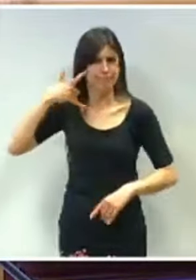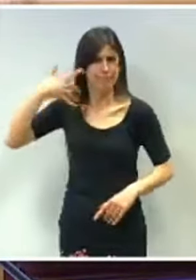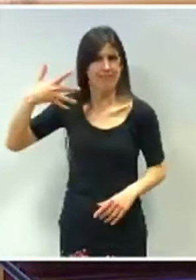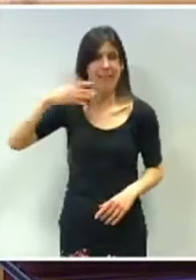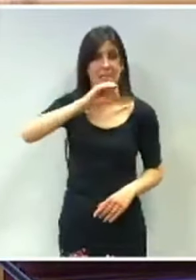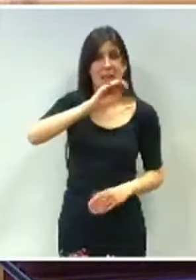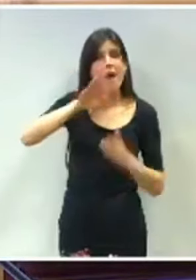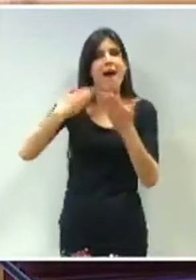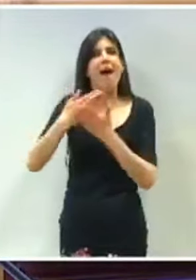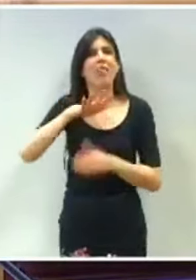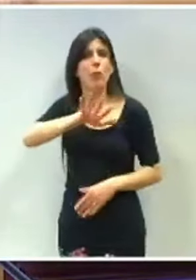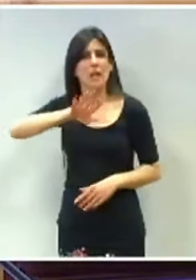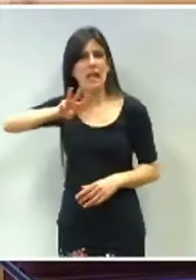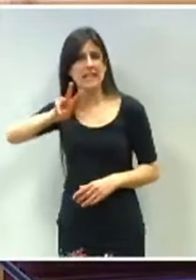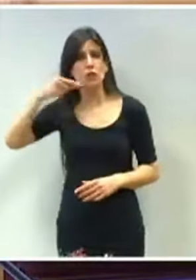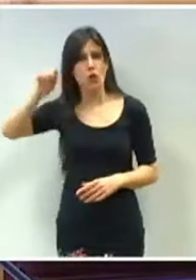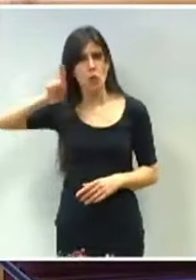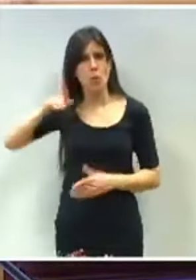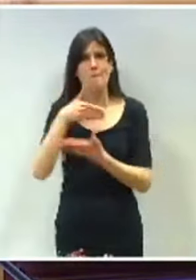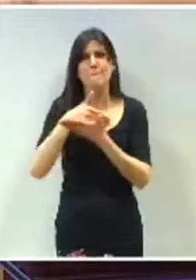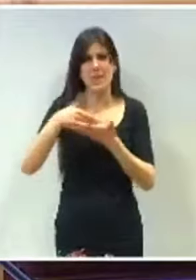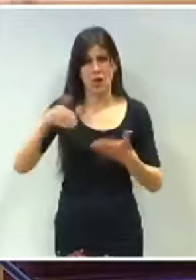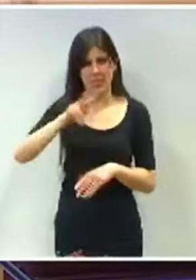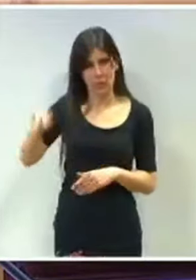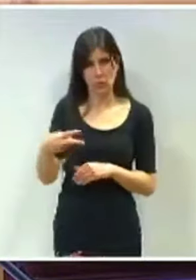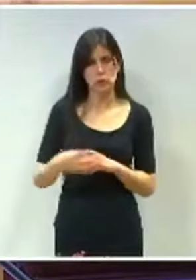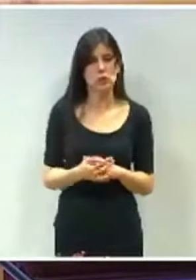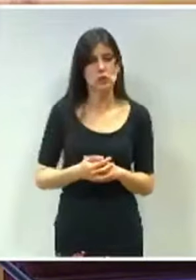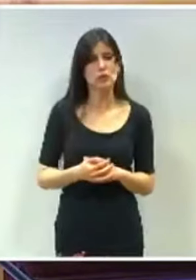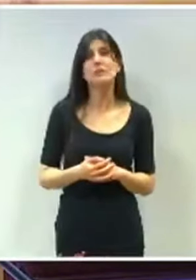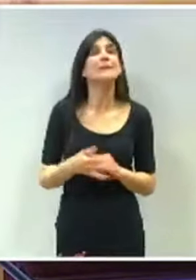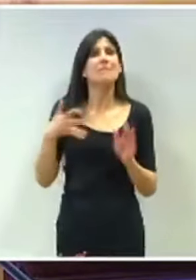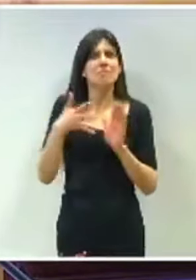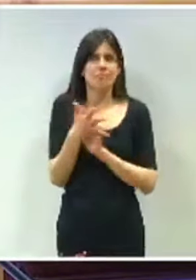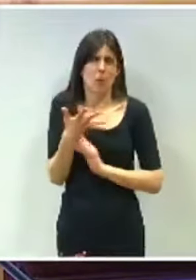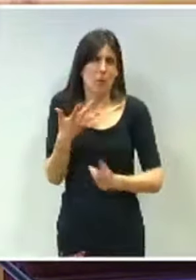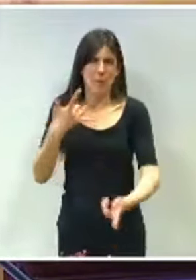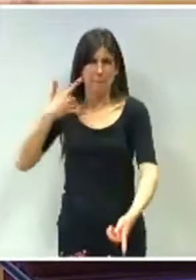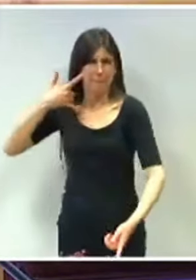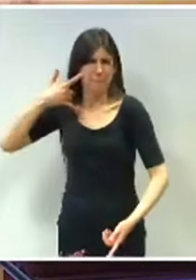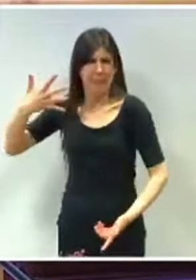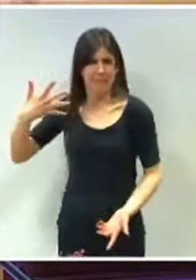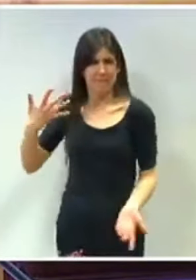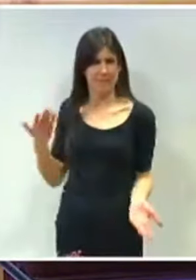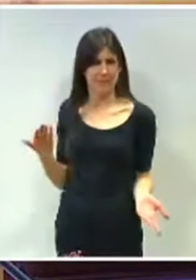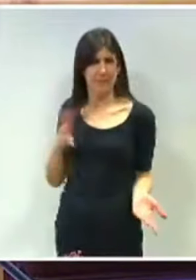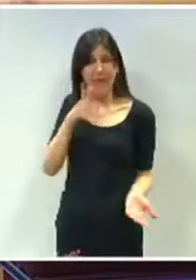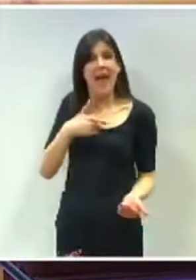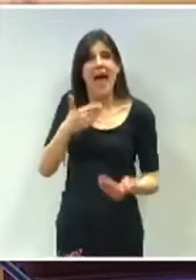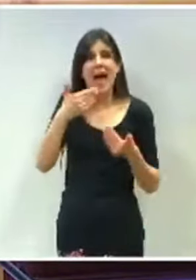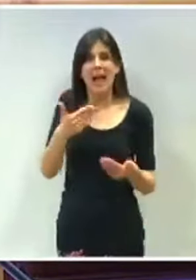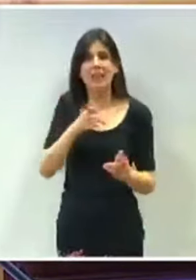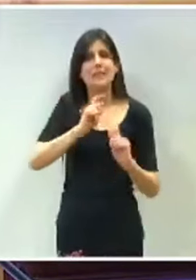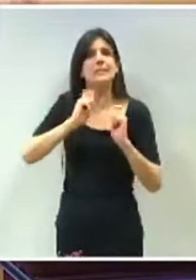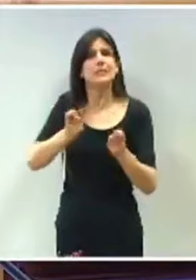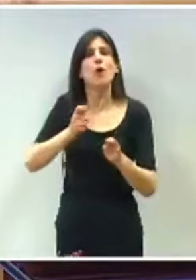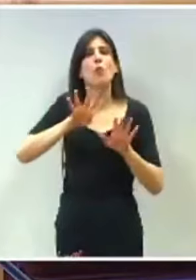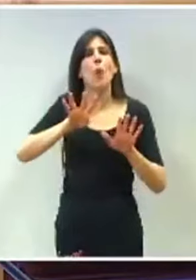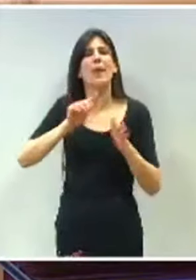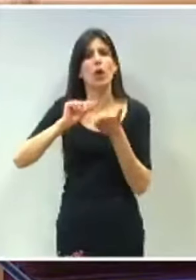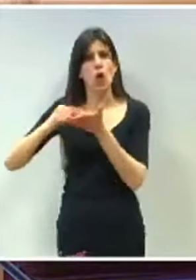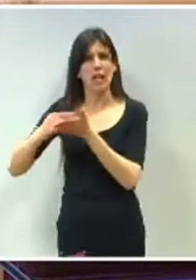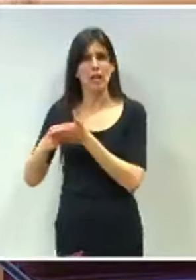a 53,1 millones de euros todo un pelotazo gracias a la adjudicación de nueve contratos